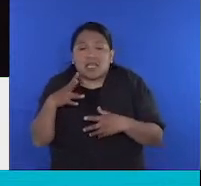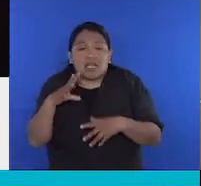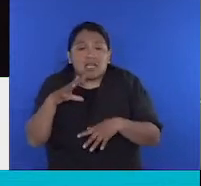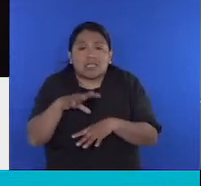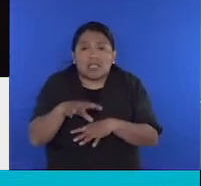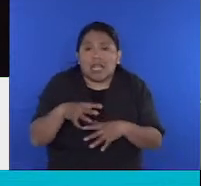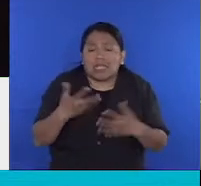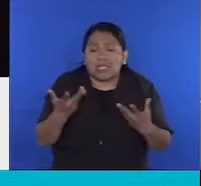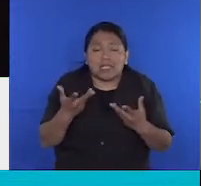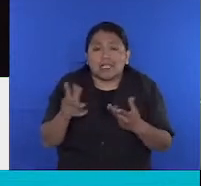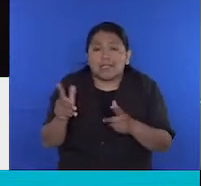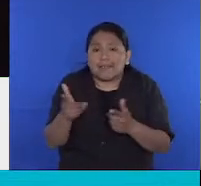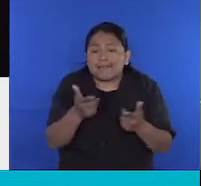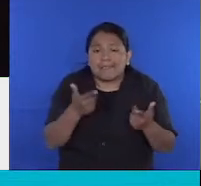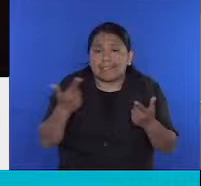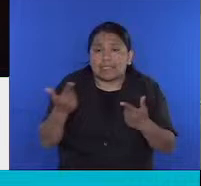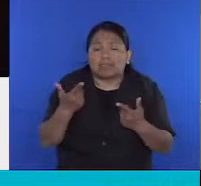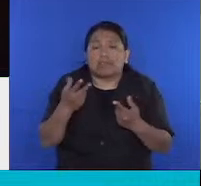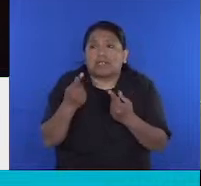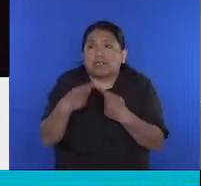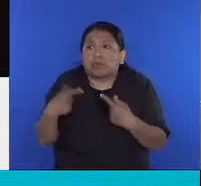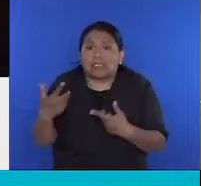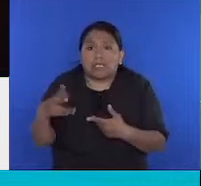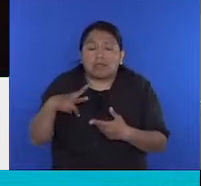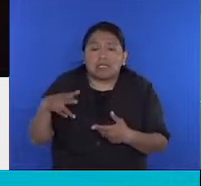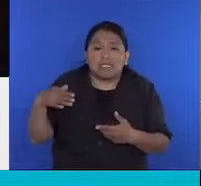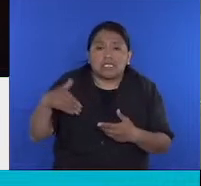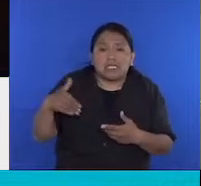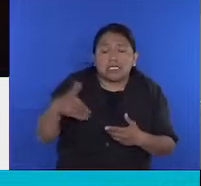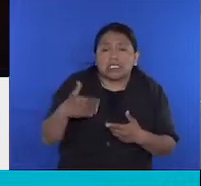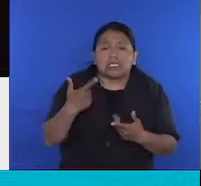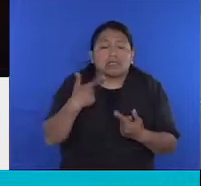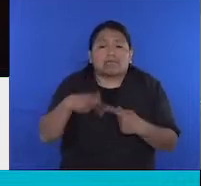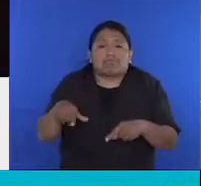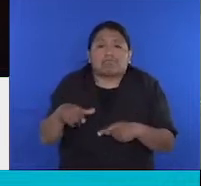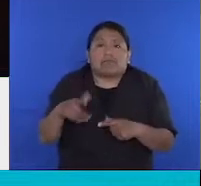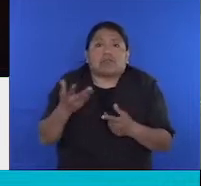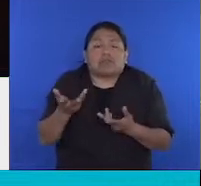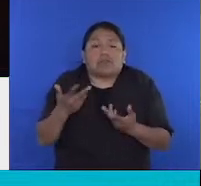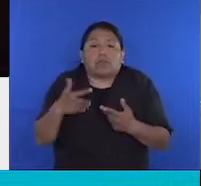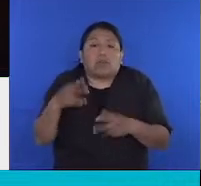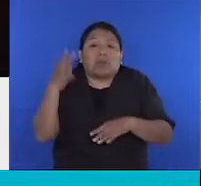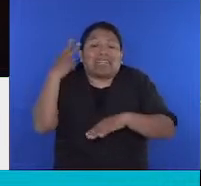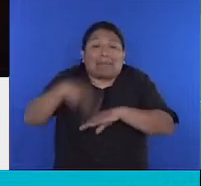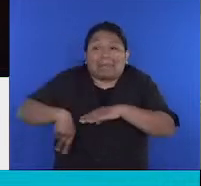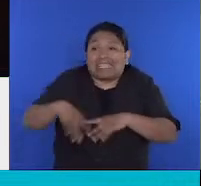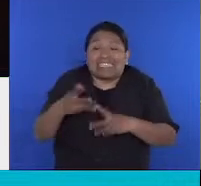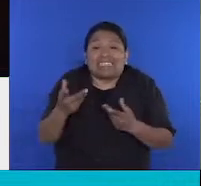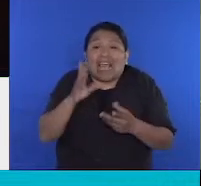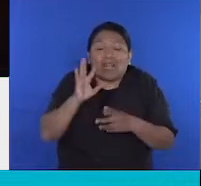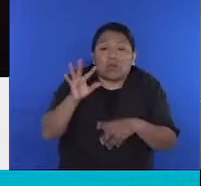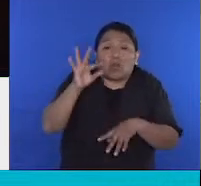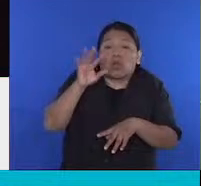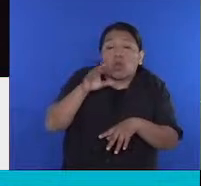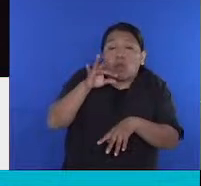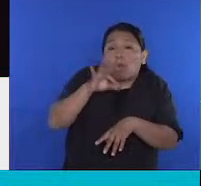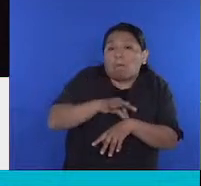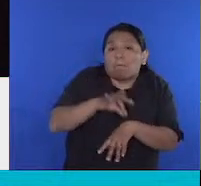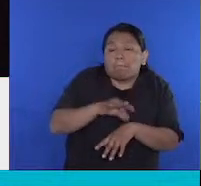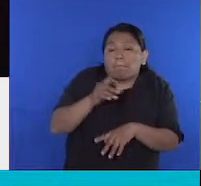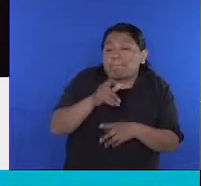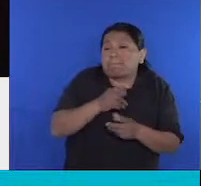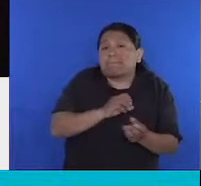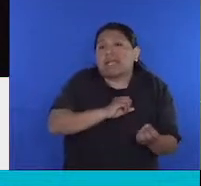ese recurso, y han tenido que, o es habitual, que tener que subir a un remis a alguien del hospital para trasladarlo al hospital más cercano donde